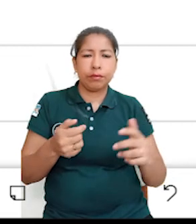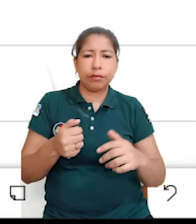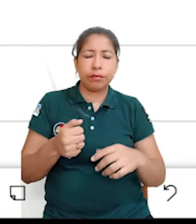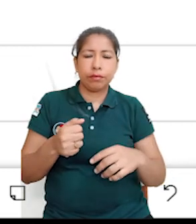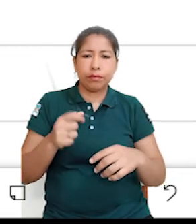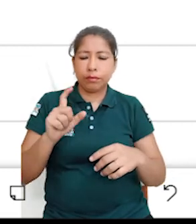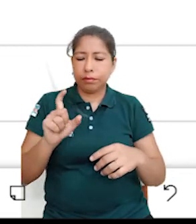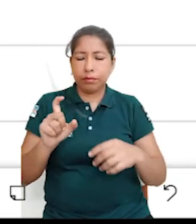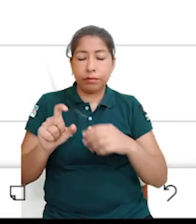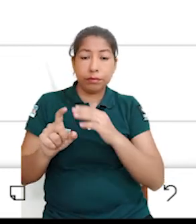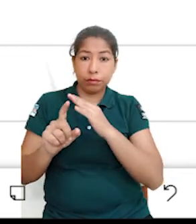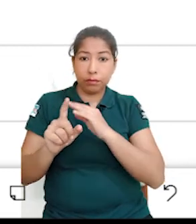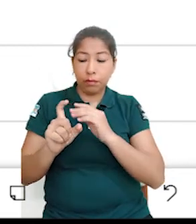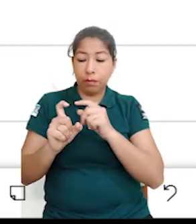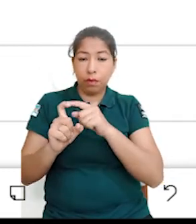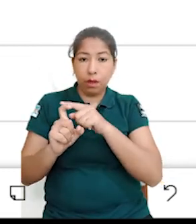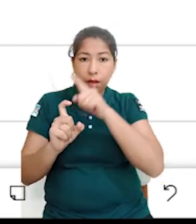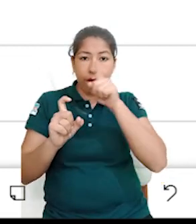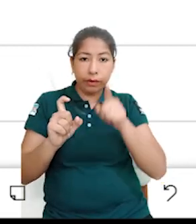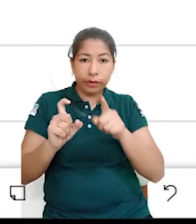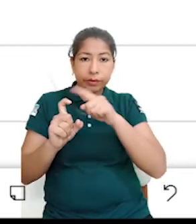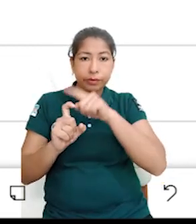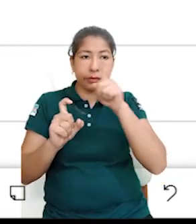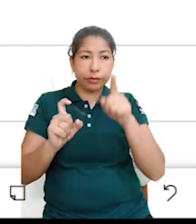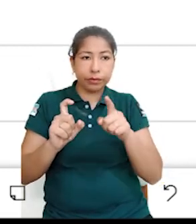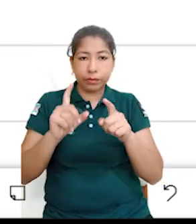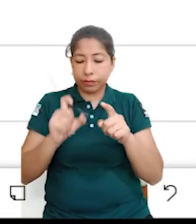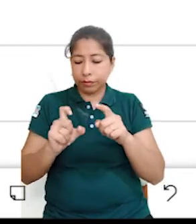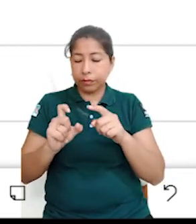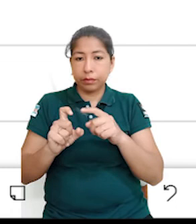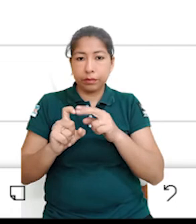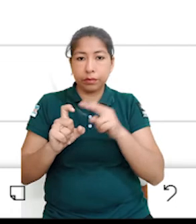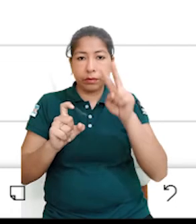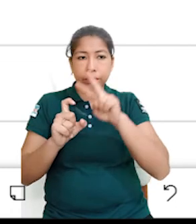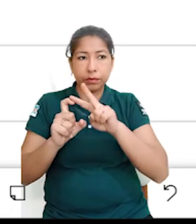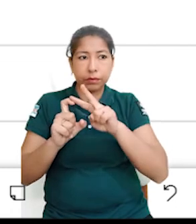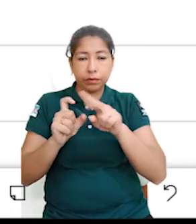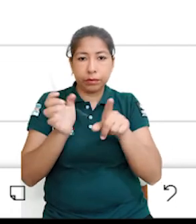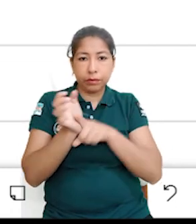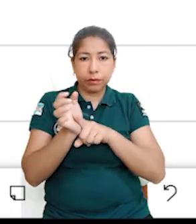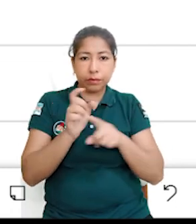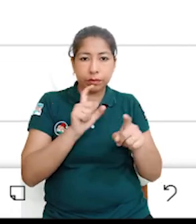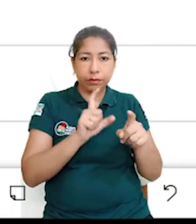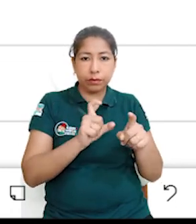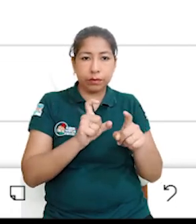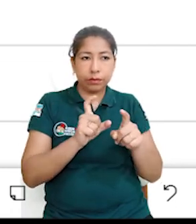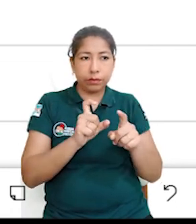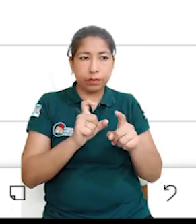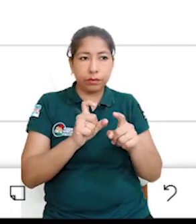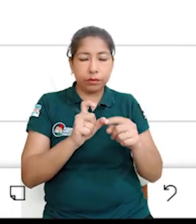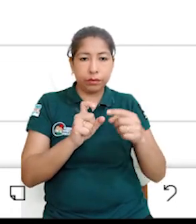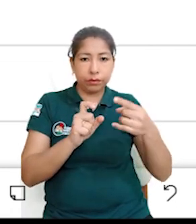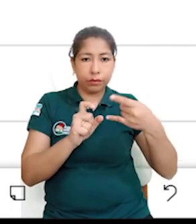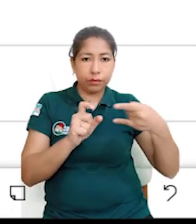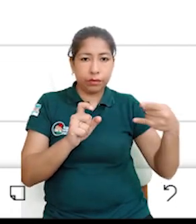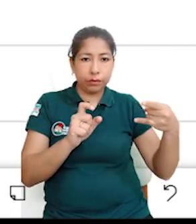x al cuadrado y x por menos 1 menos x. 2x que